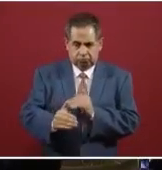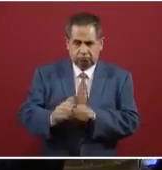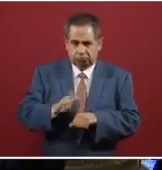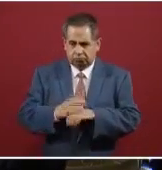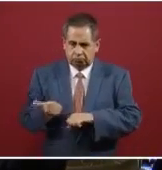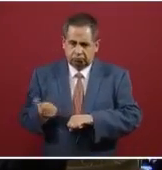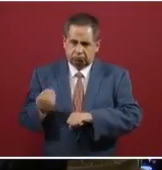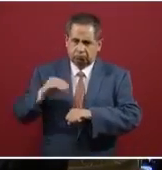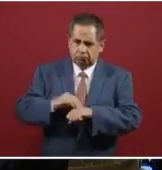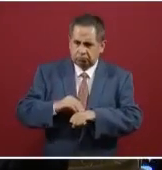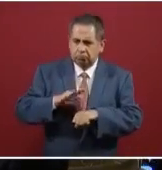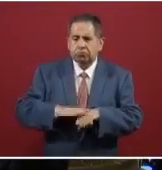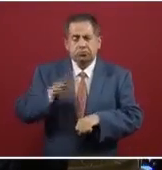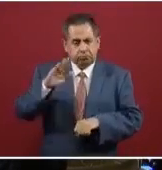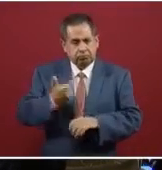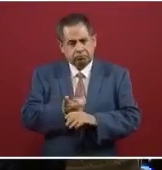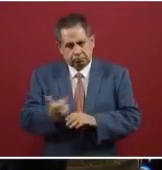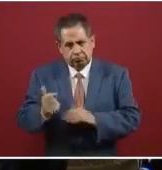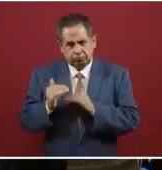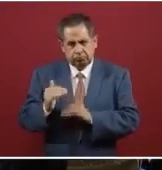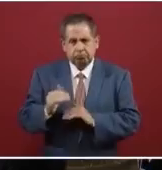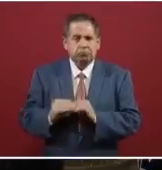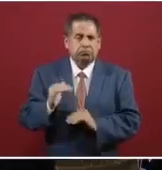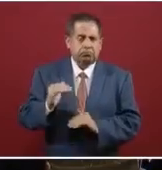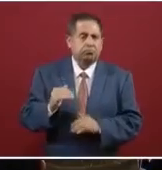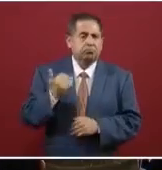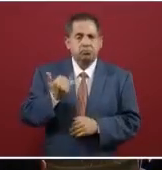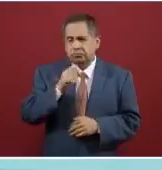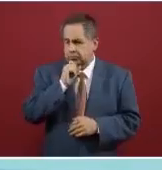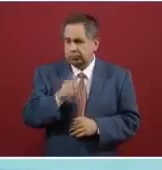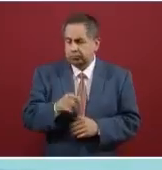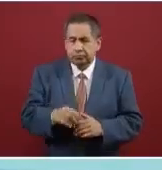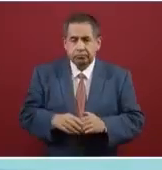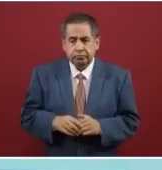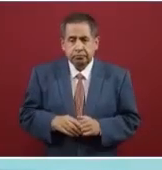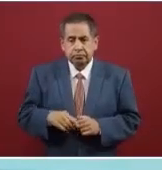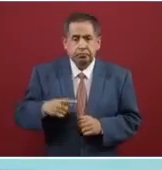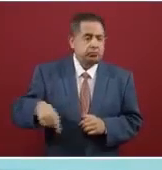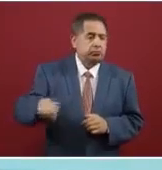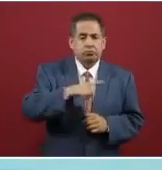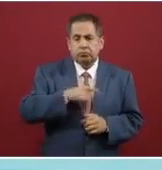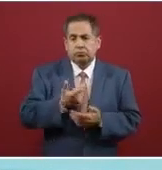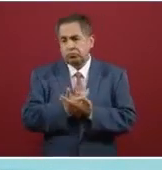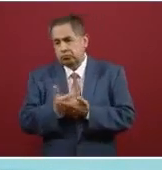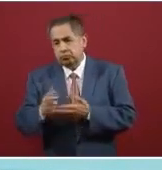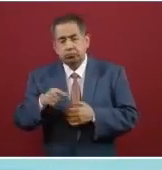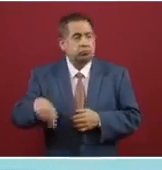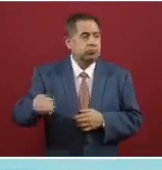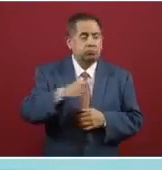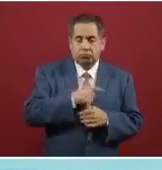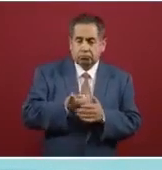mínimo y también a los salarios en general,